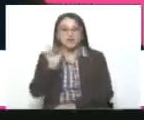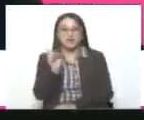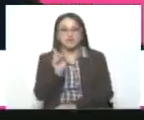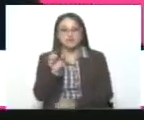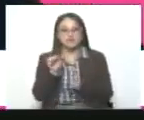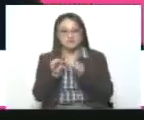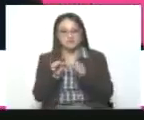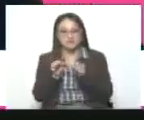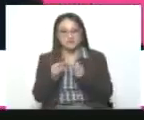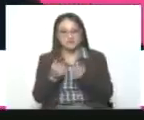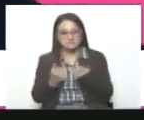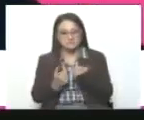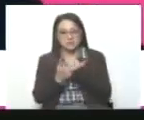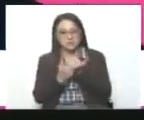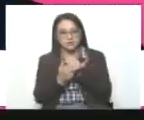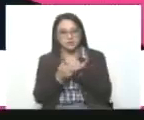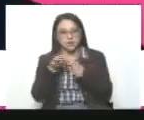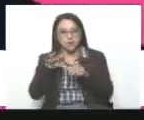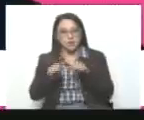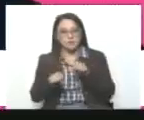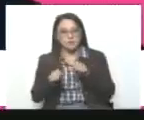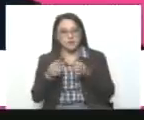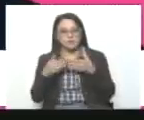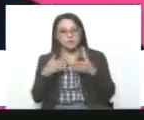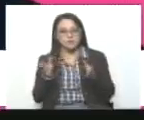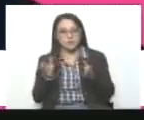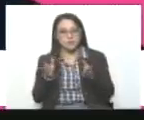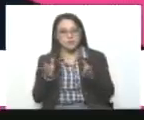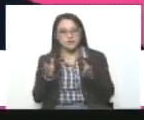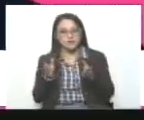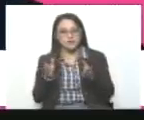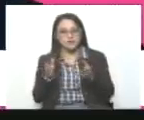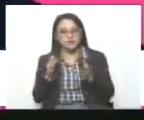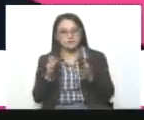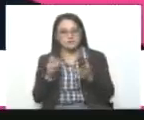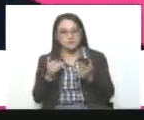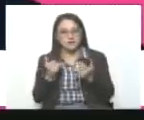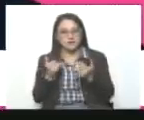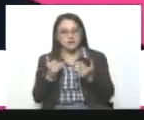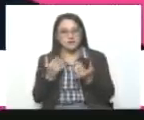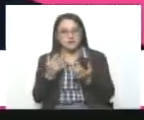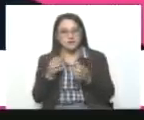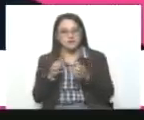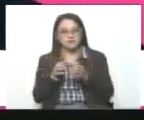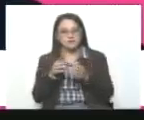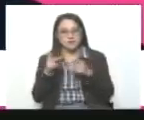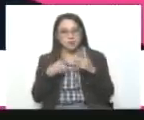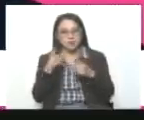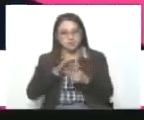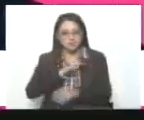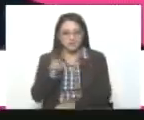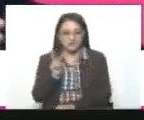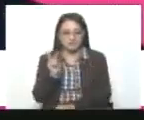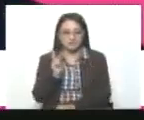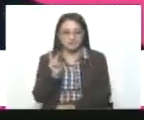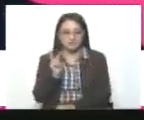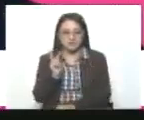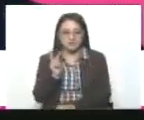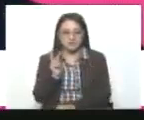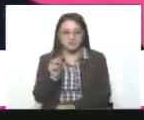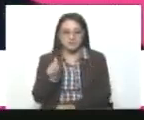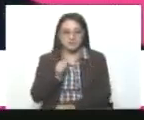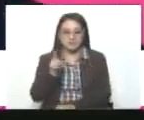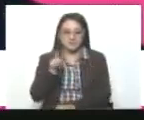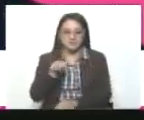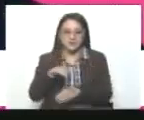seguir forjando a través de las compras públicas la posibilidad de apalancamiento de los sectores productivos del país. Bueno, aprovechar que está